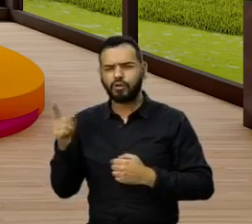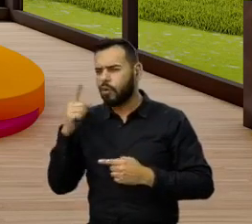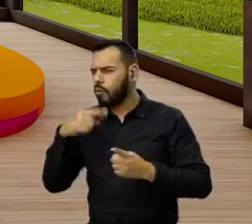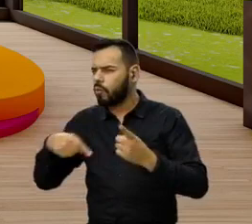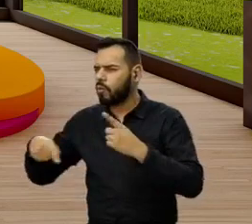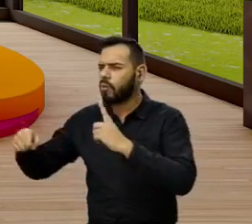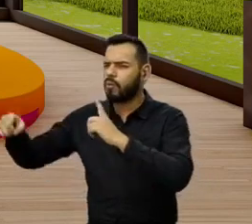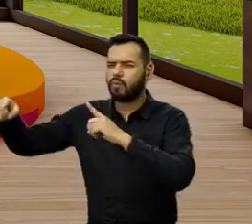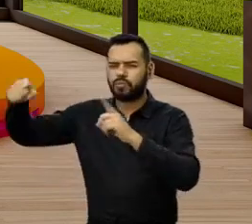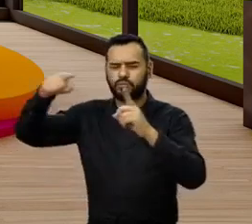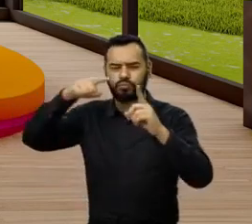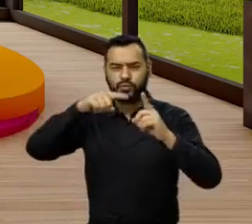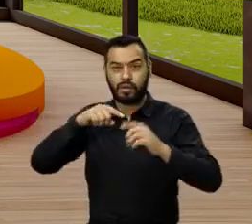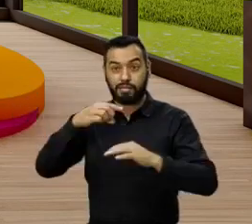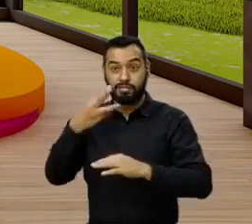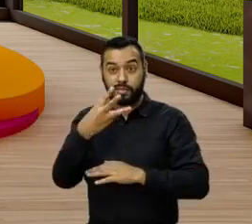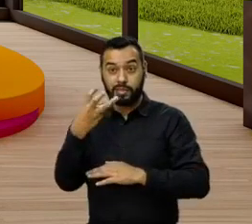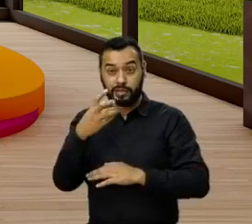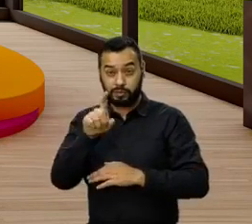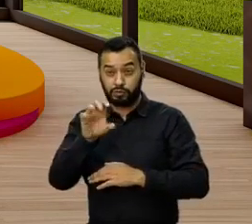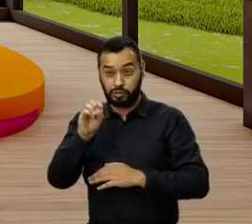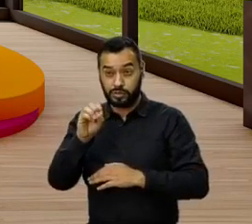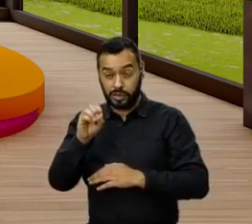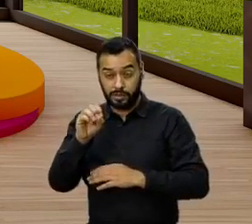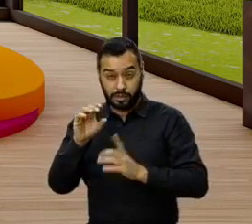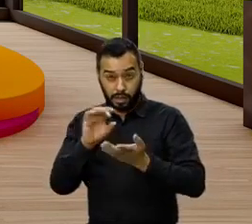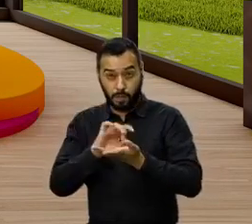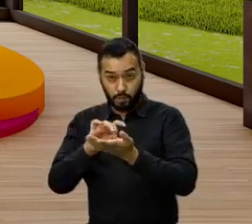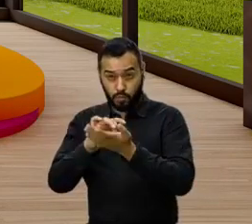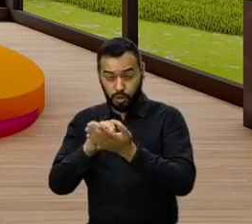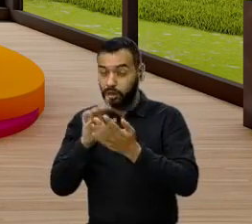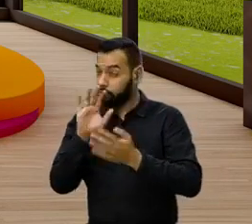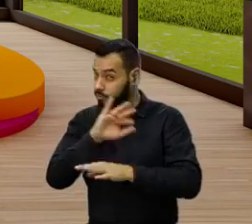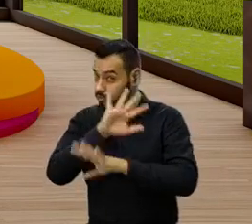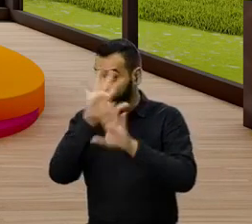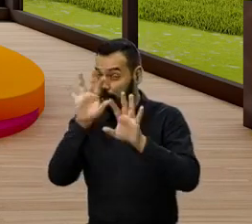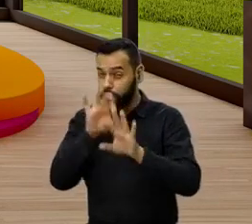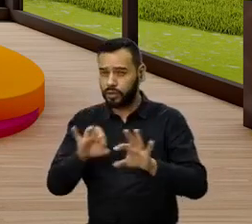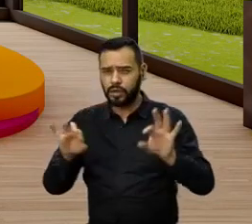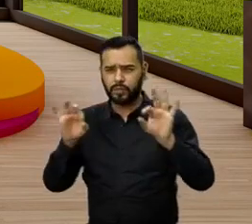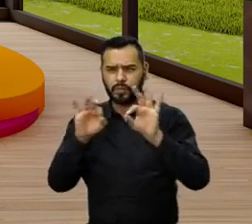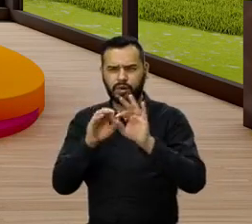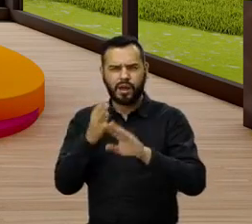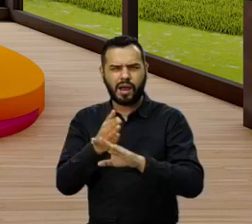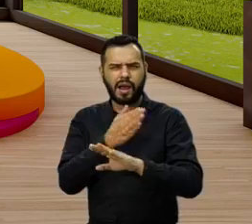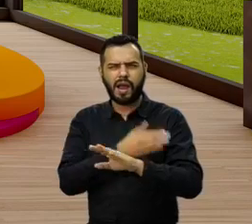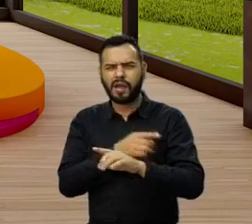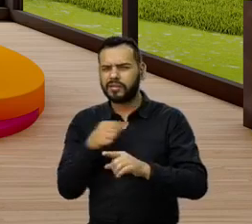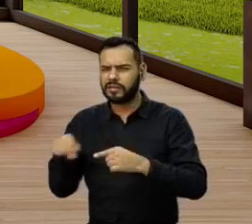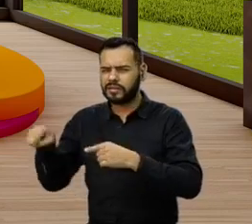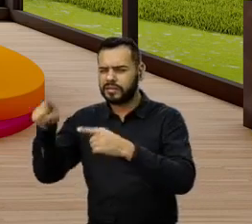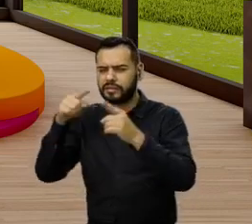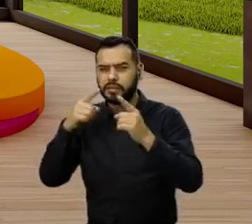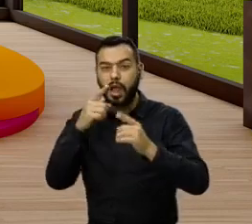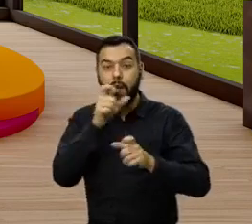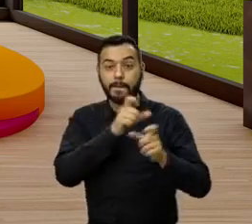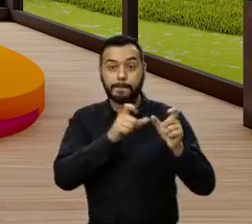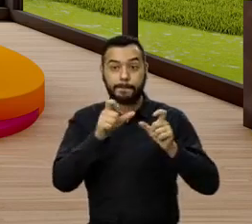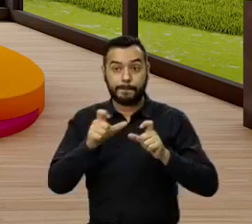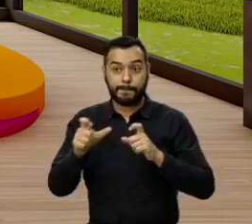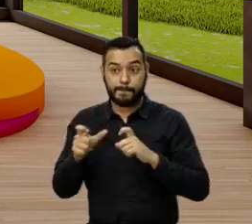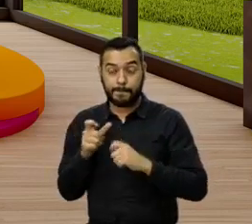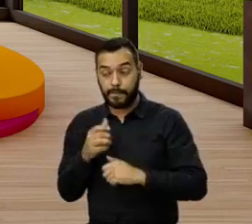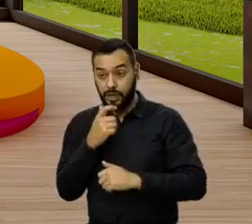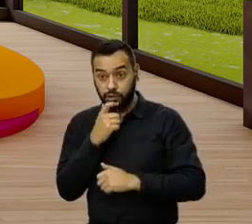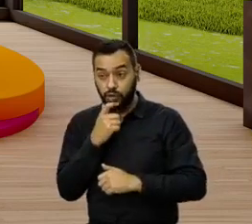recorrido 360 del apartamento de modelia claro que sí importantísimo antes de que empecemos a hacer el recorrido las personas que